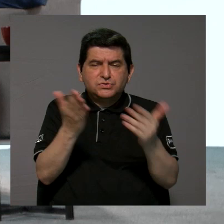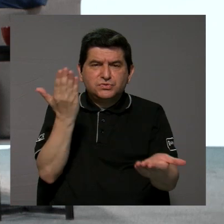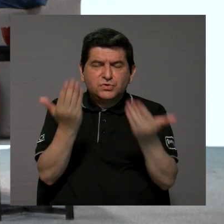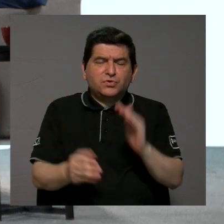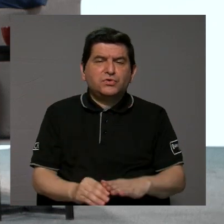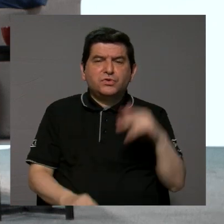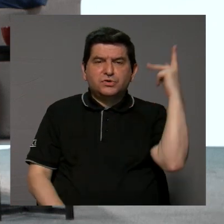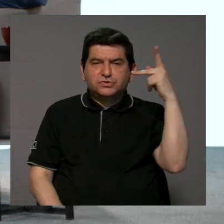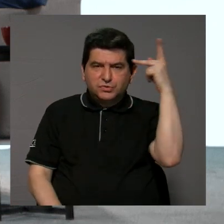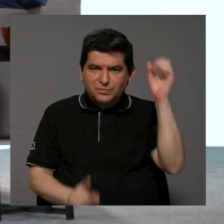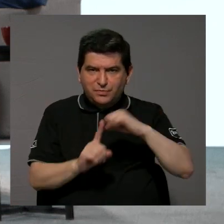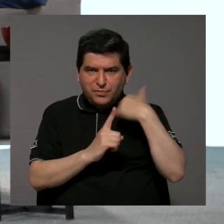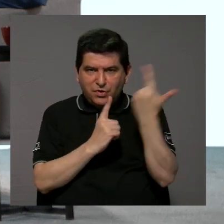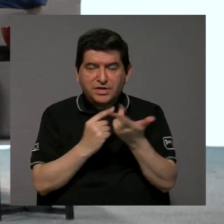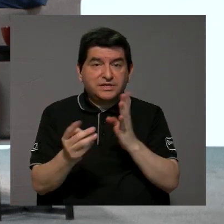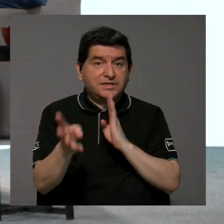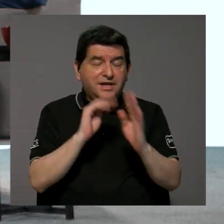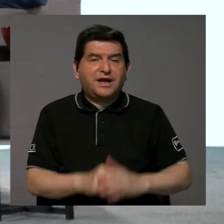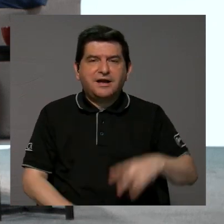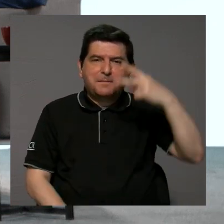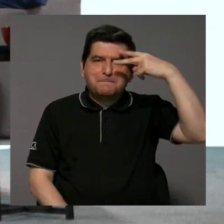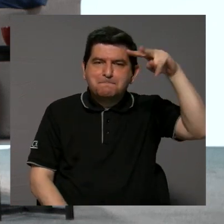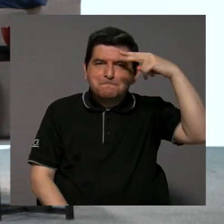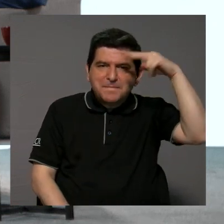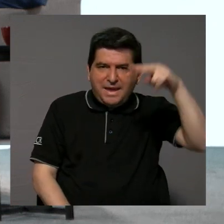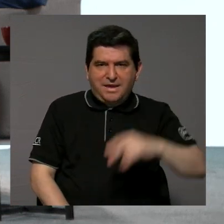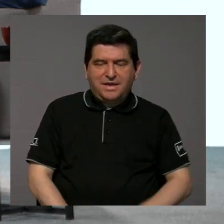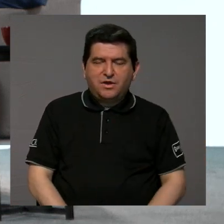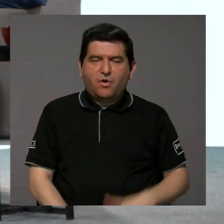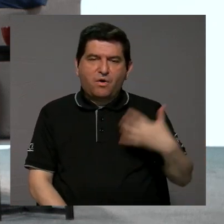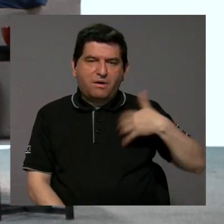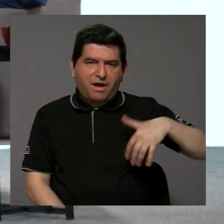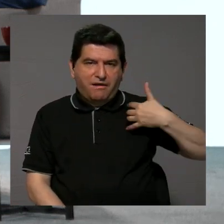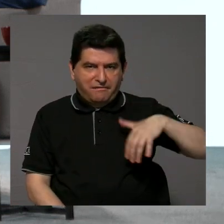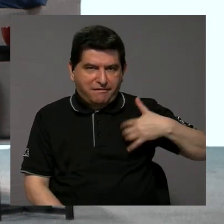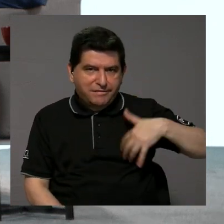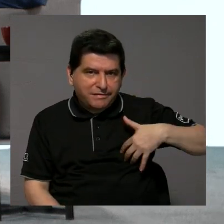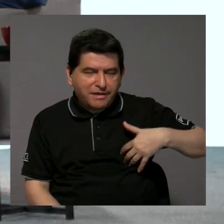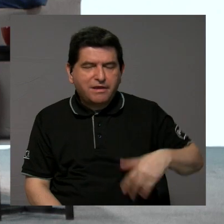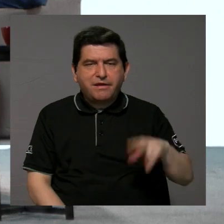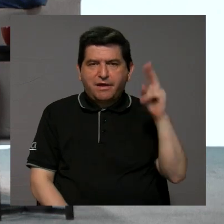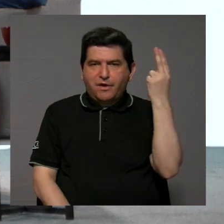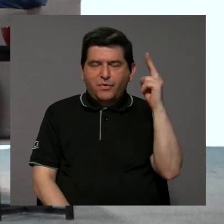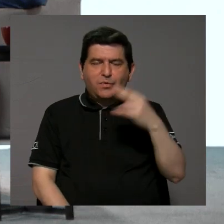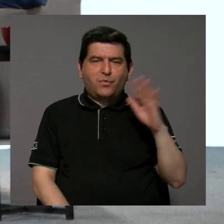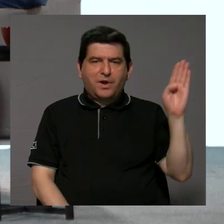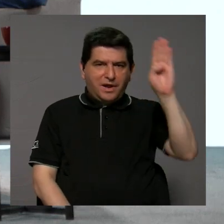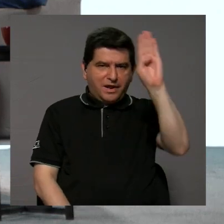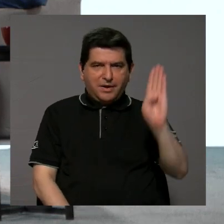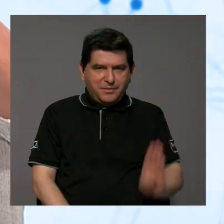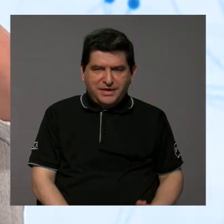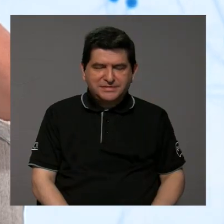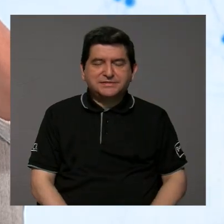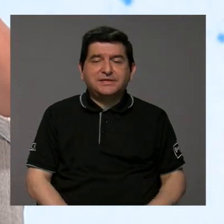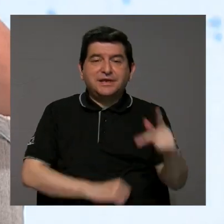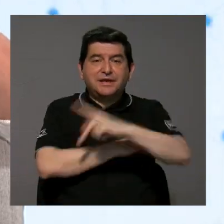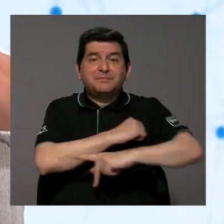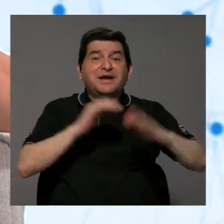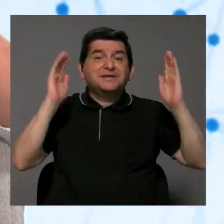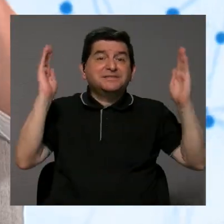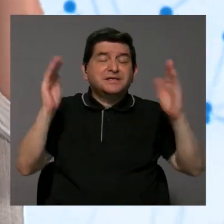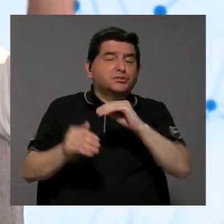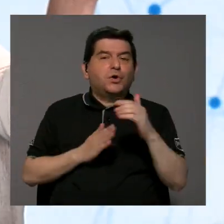política social, se está hablando de México, se está hablando de Argentina, de Uruguay, de Brasil, de los países o grandes